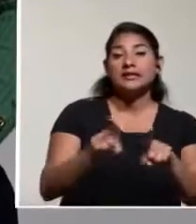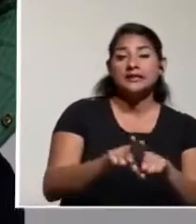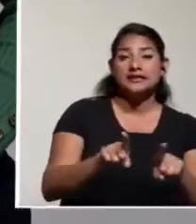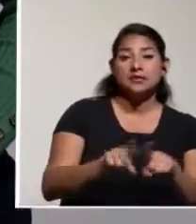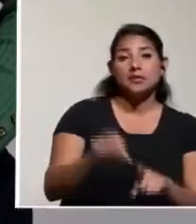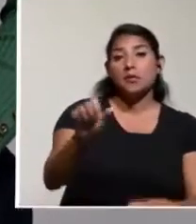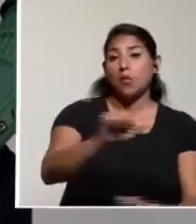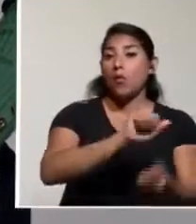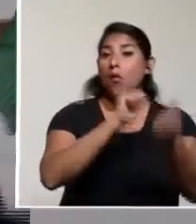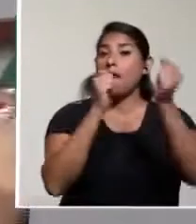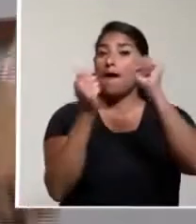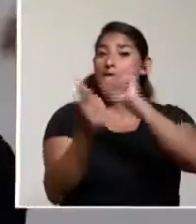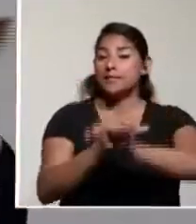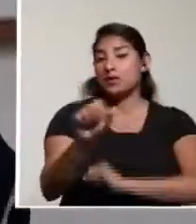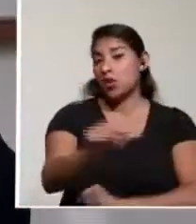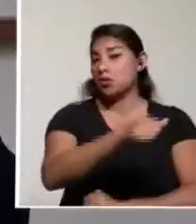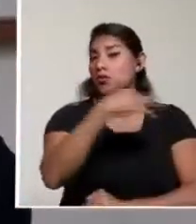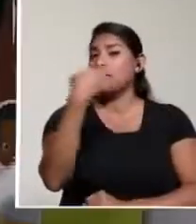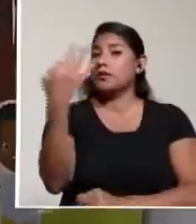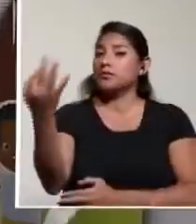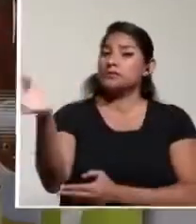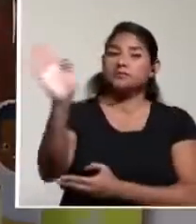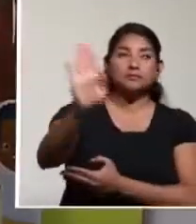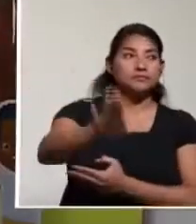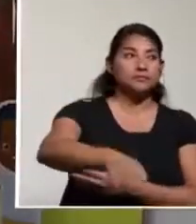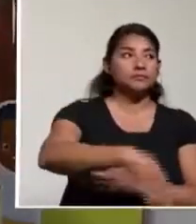Vamos a cambiar del otro lado.